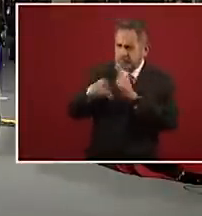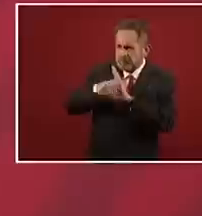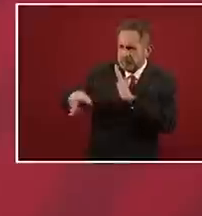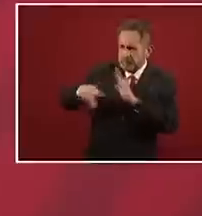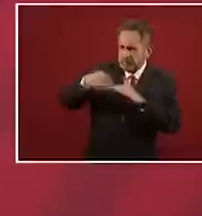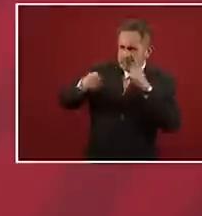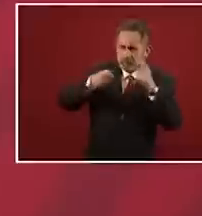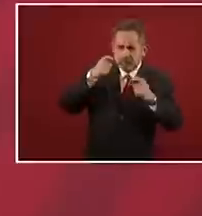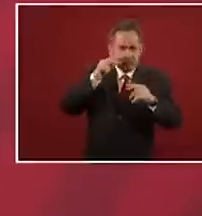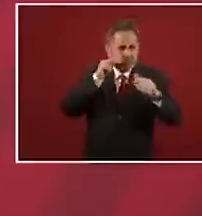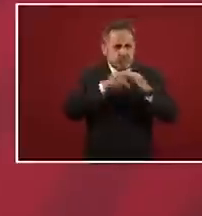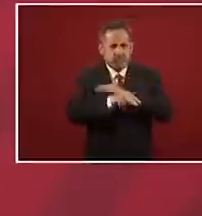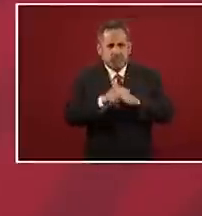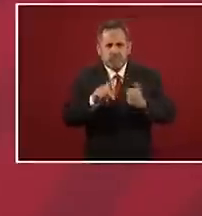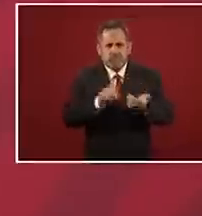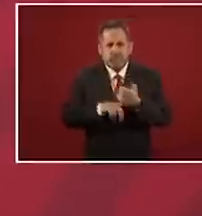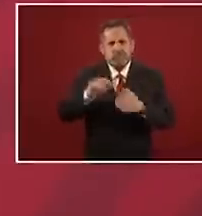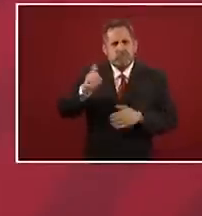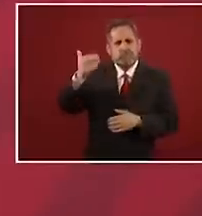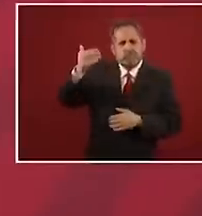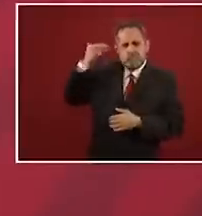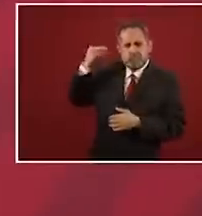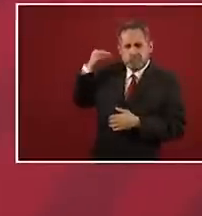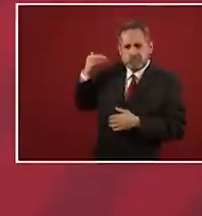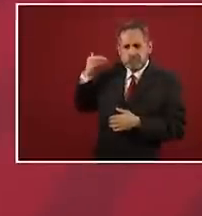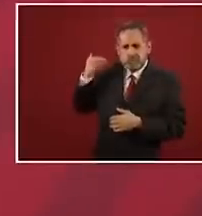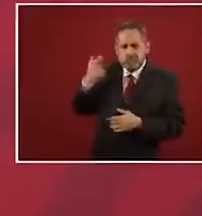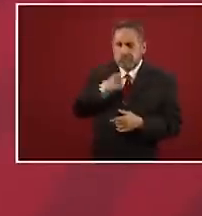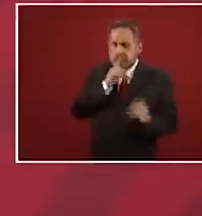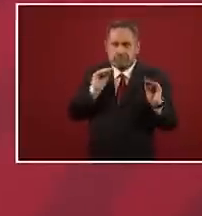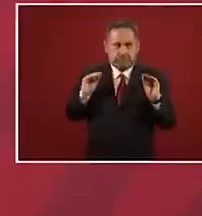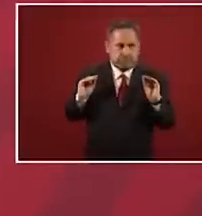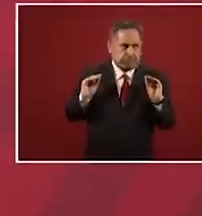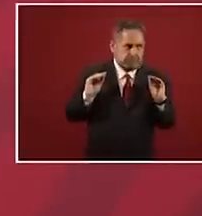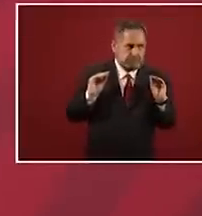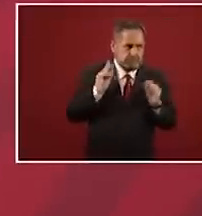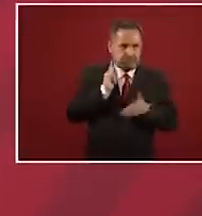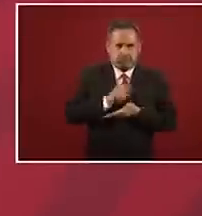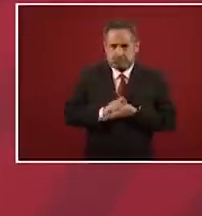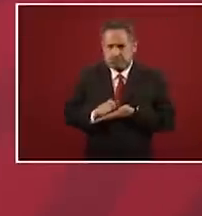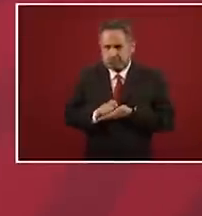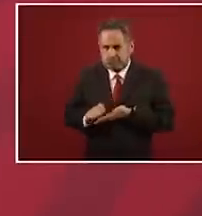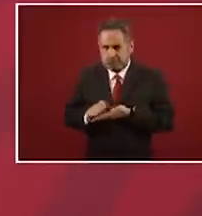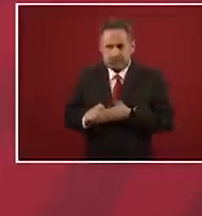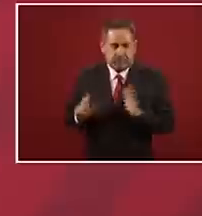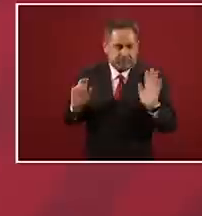periodistas en otros tiempos, nada más que se quedaron callados. O sea, no.